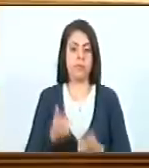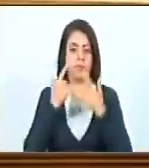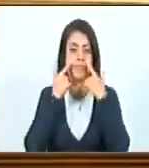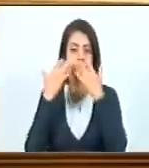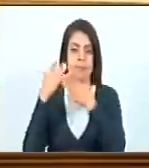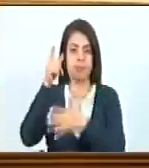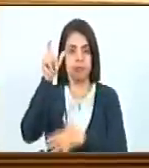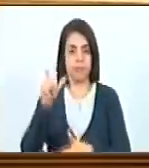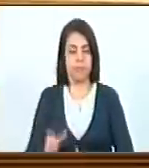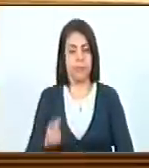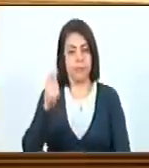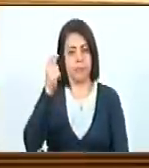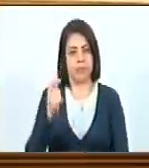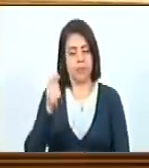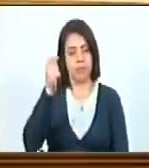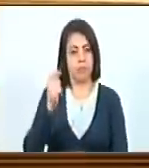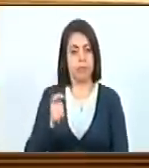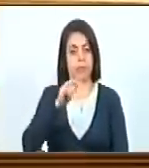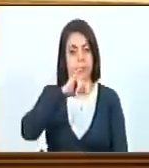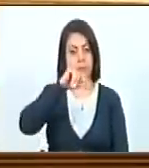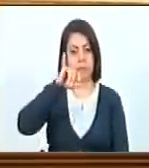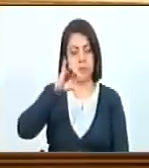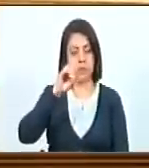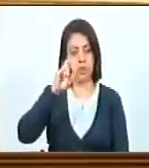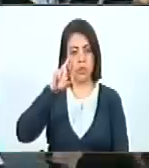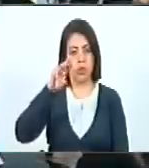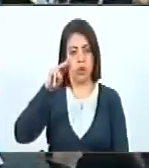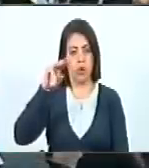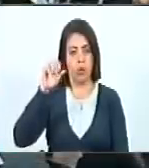derecho de palabra al diputado Jorman Gudiño.